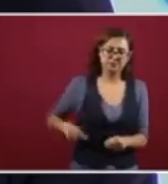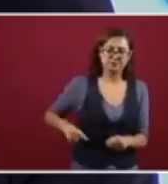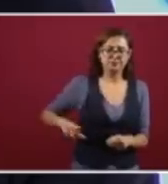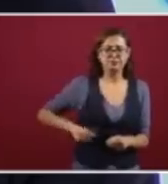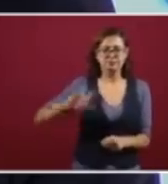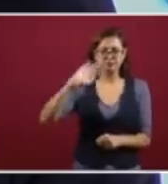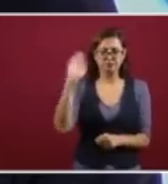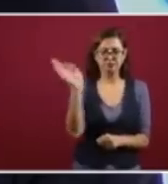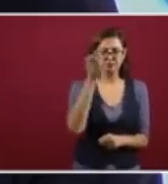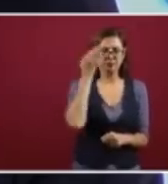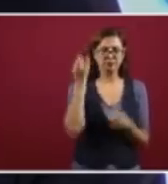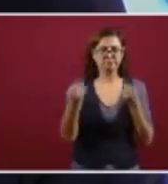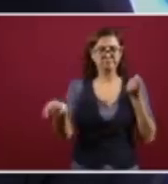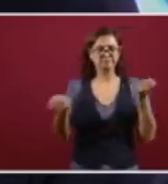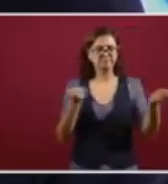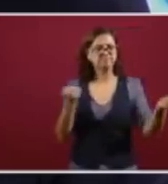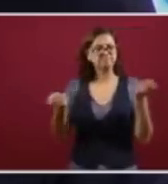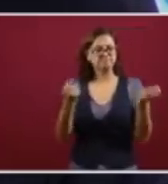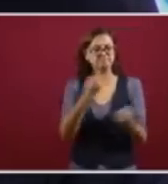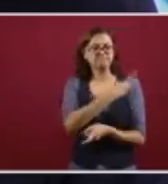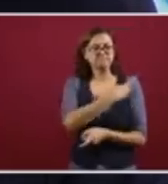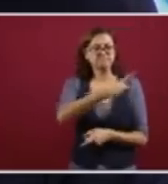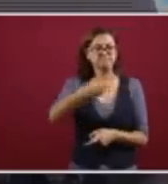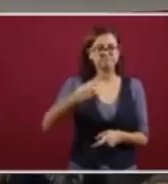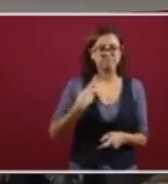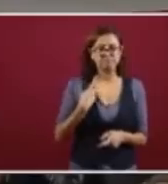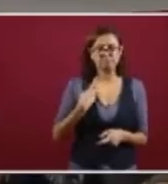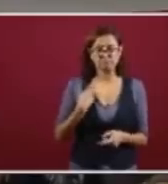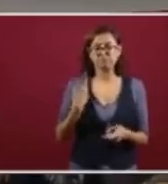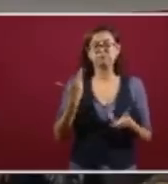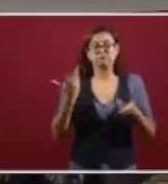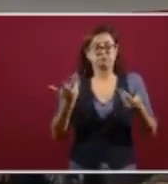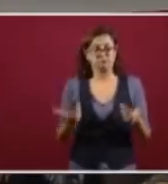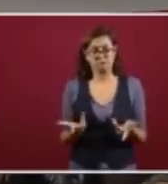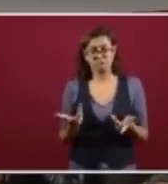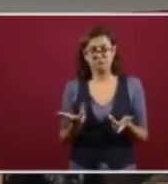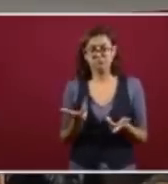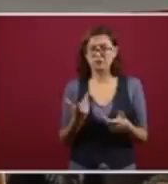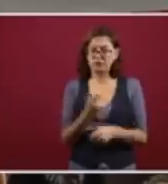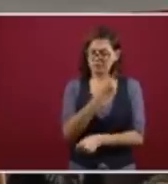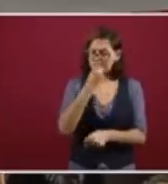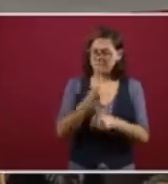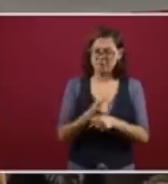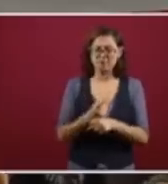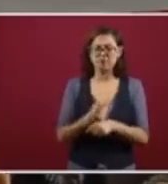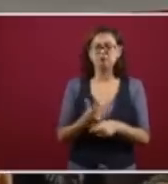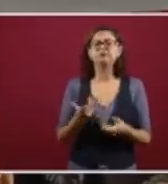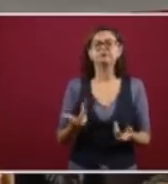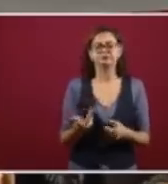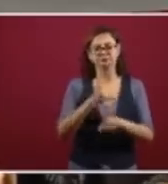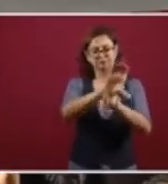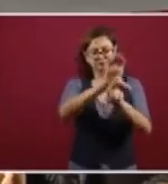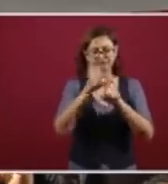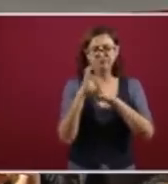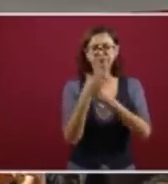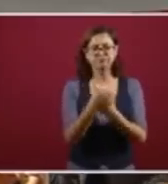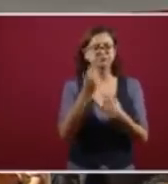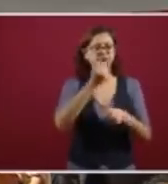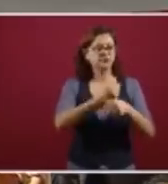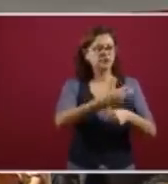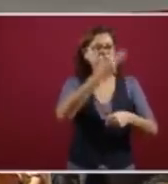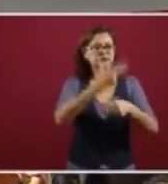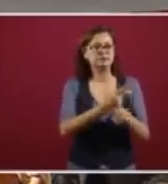el gobierno federal, y para ello se creó, uno de los primeros pasos que se dieron fue crear la Comisión Intersecretarial para